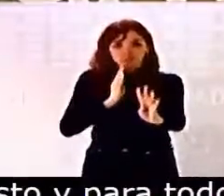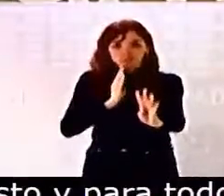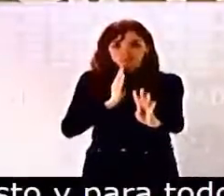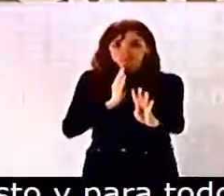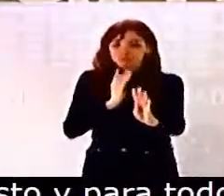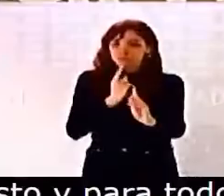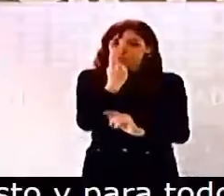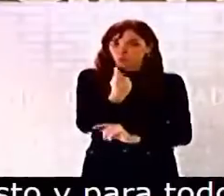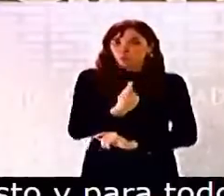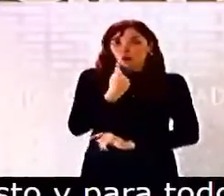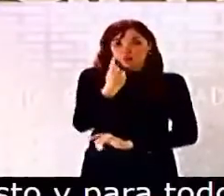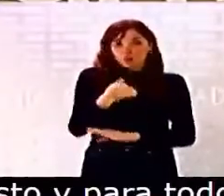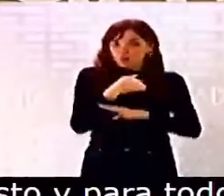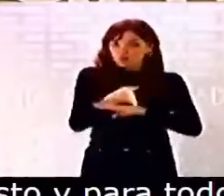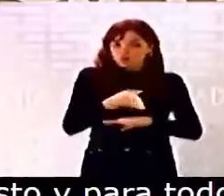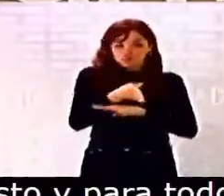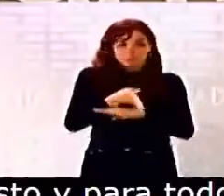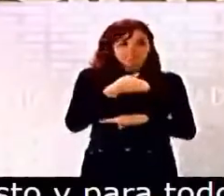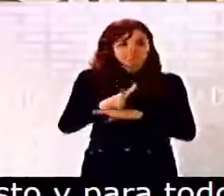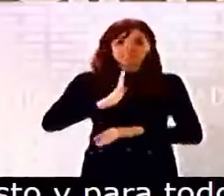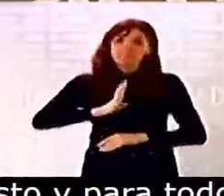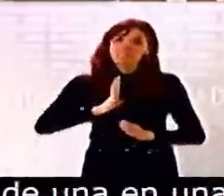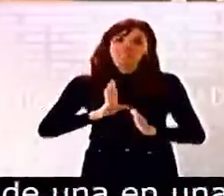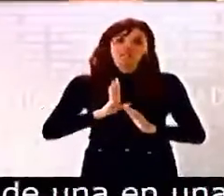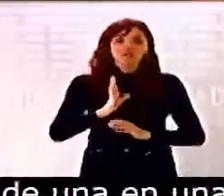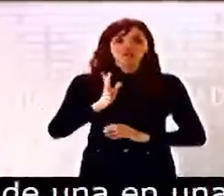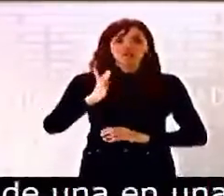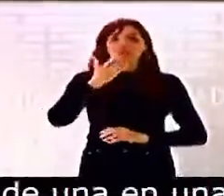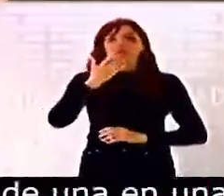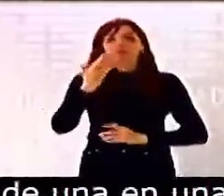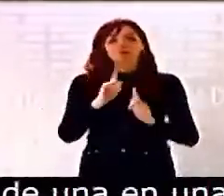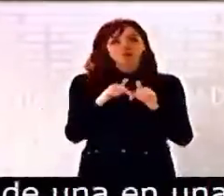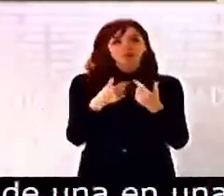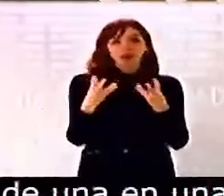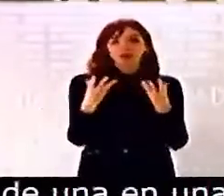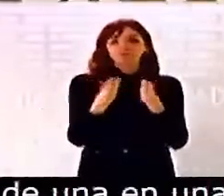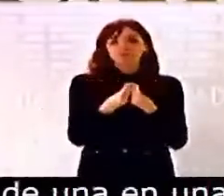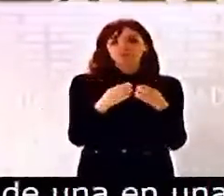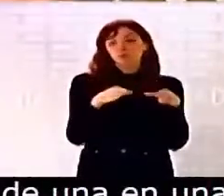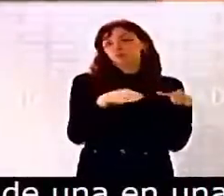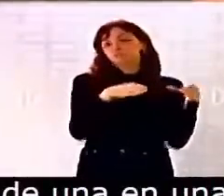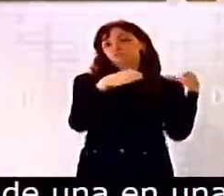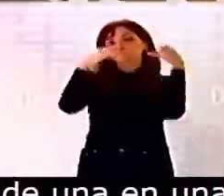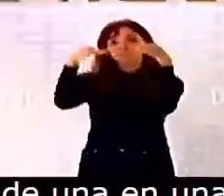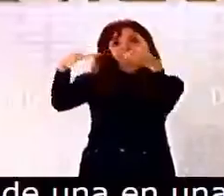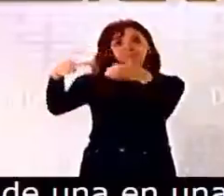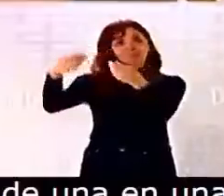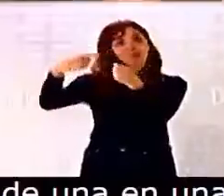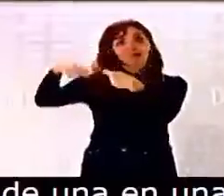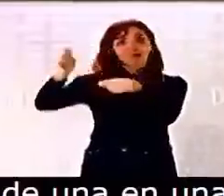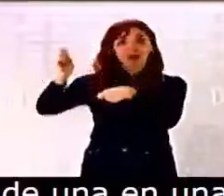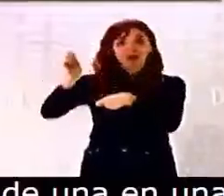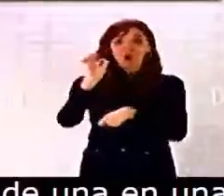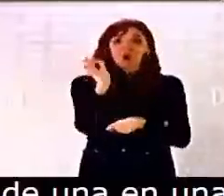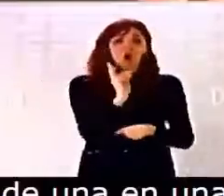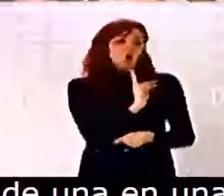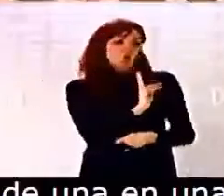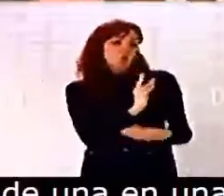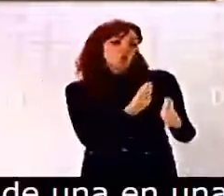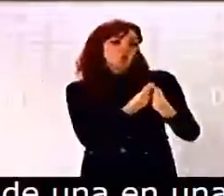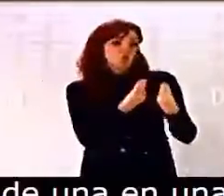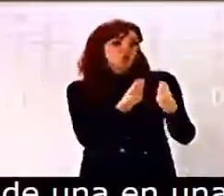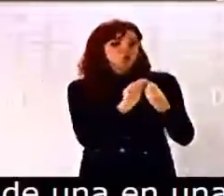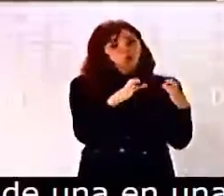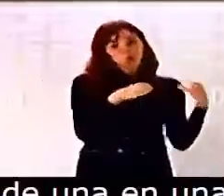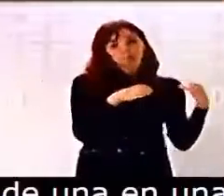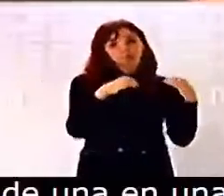Es decir, no se desplaza a la familia a comprar, o la unidad convivencial, o varias personas juntas en un grupo,